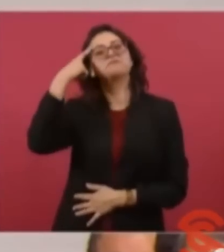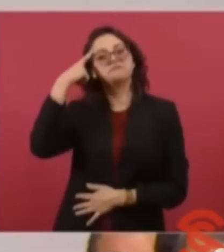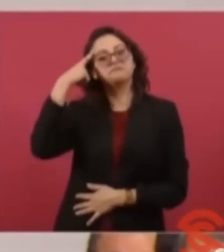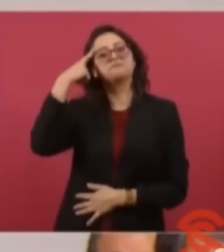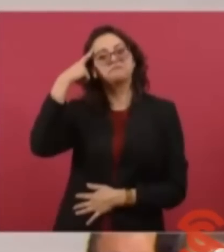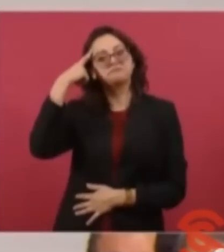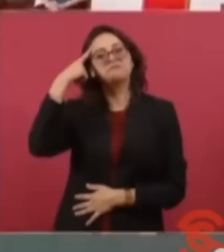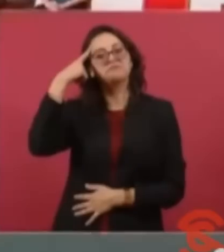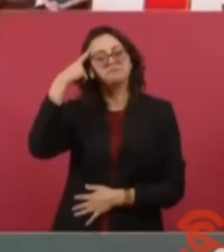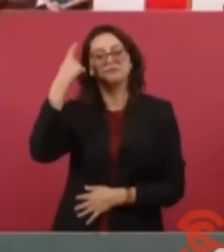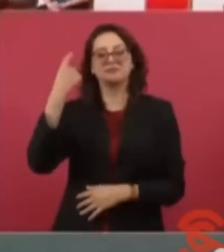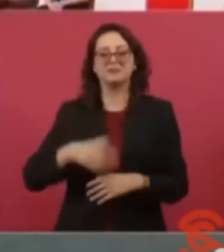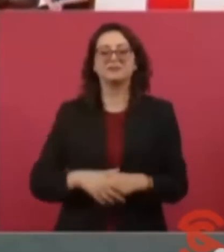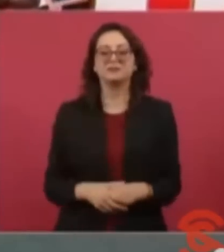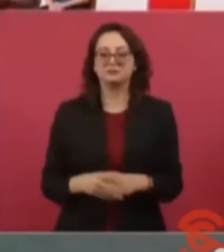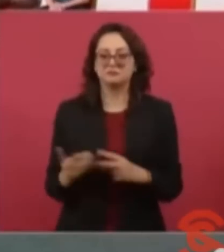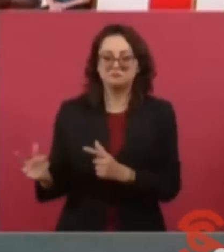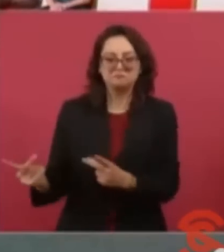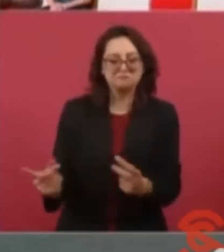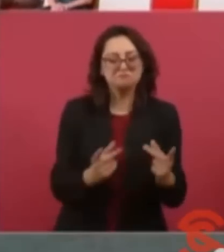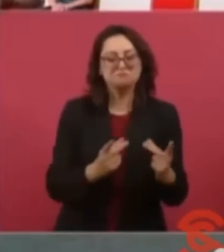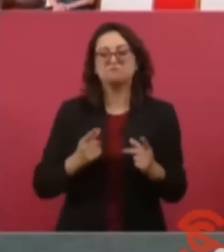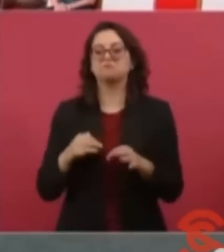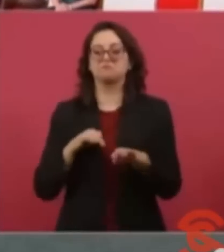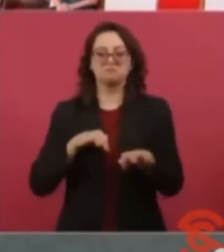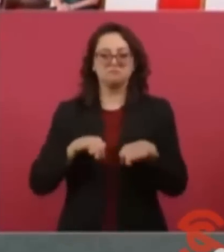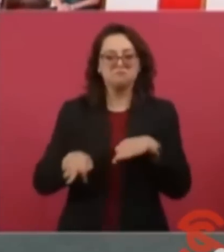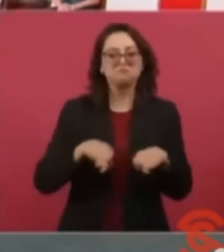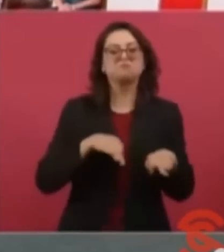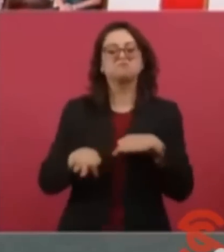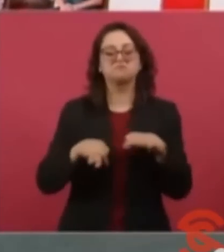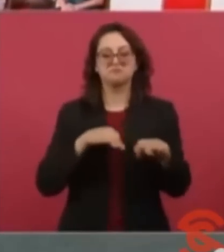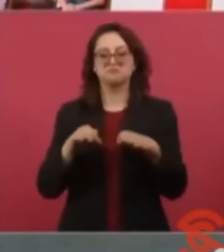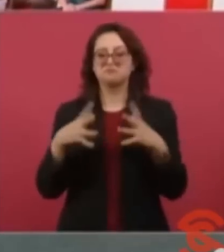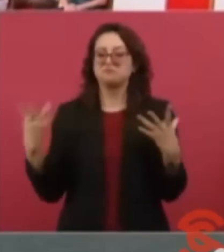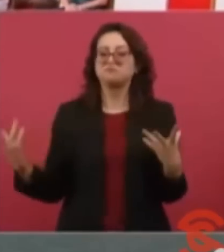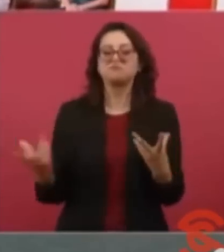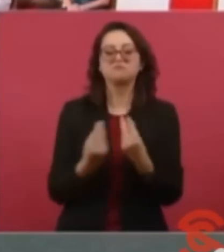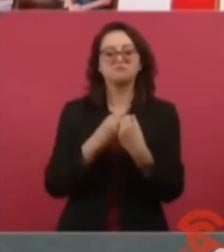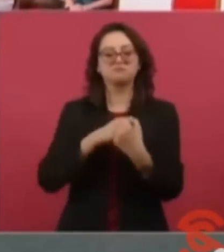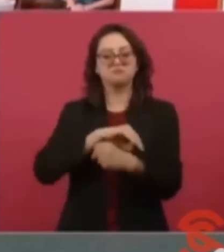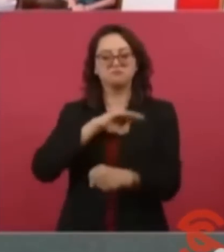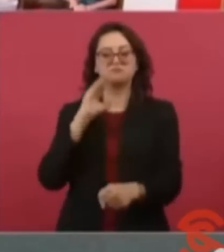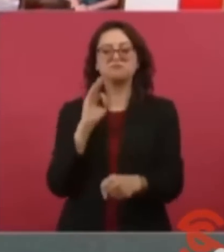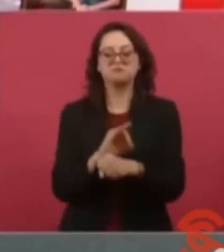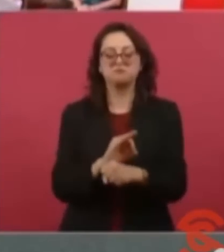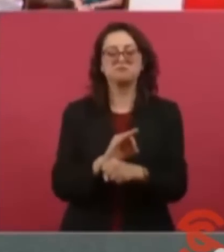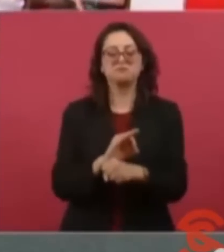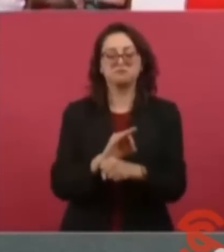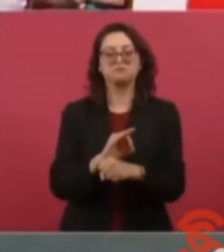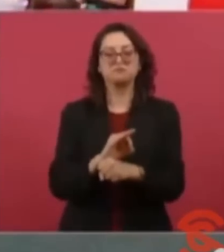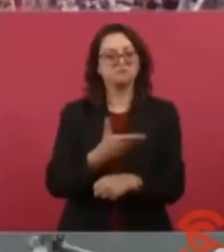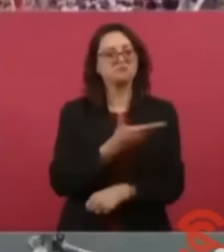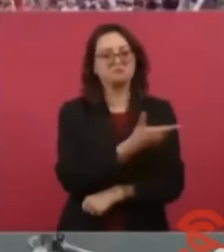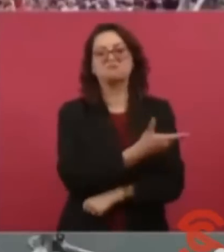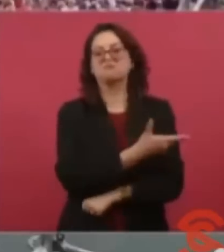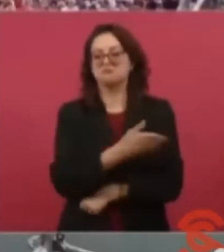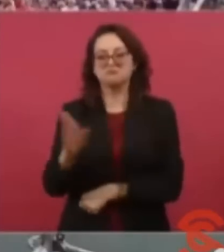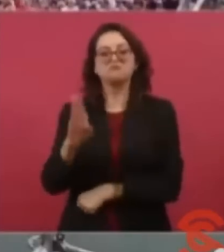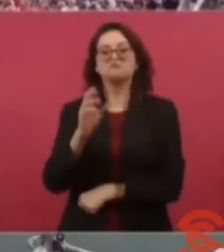consciente, activa y protectora de nuestro pueblo.